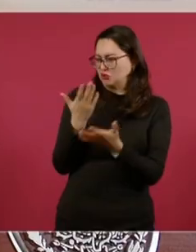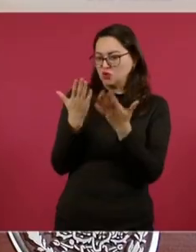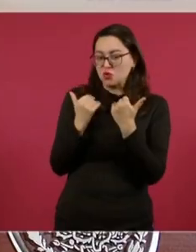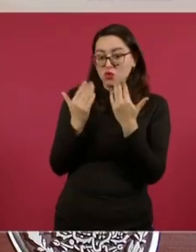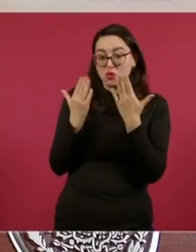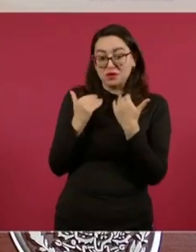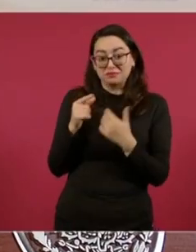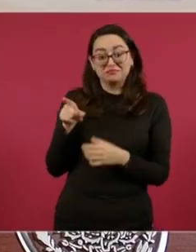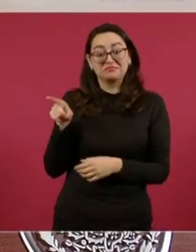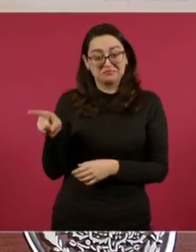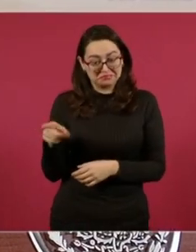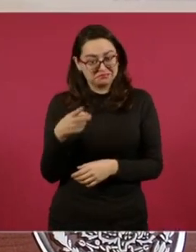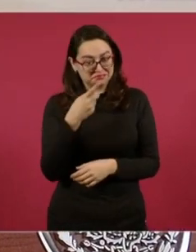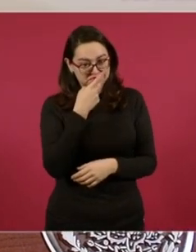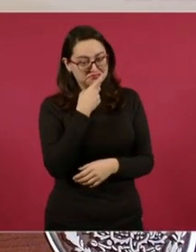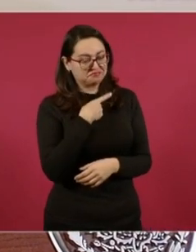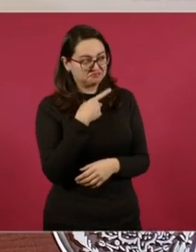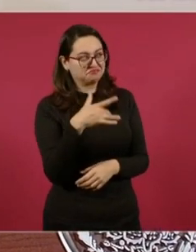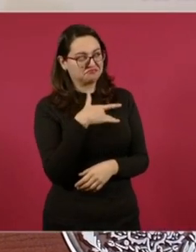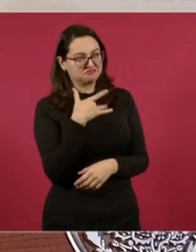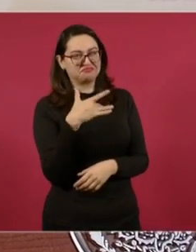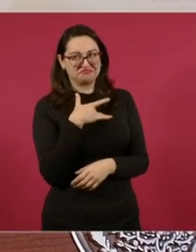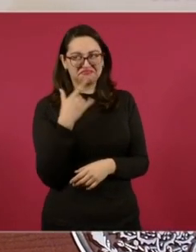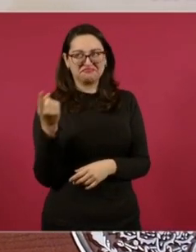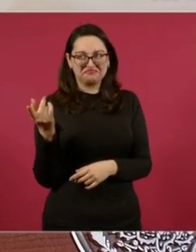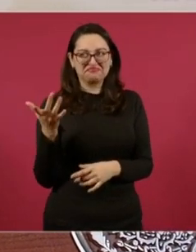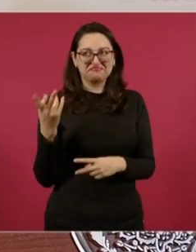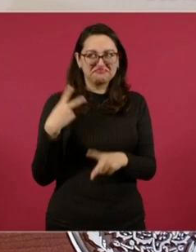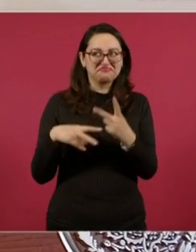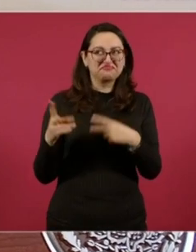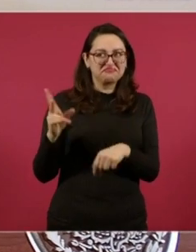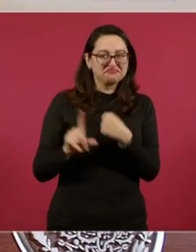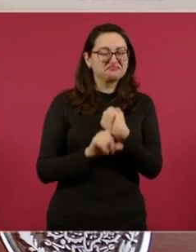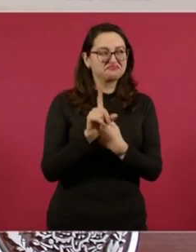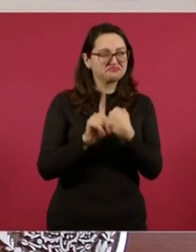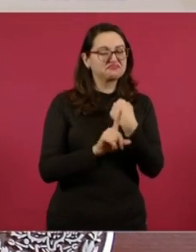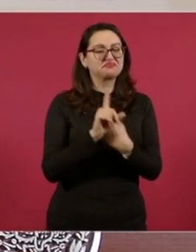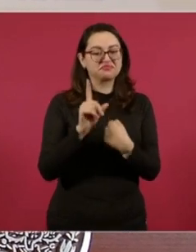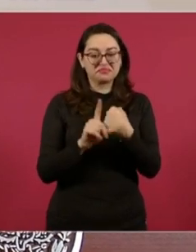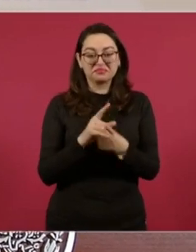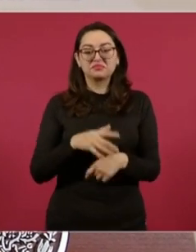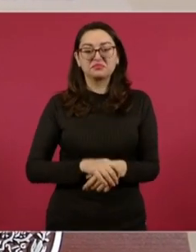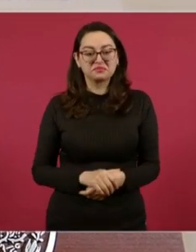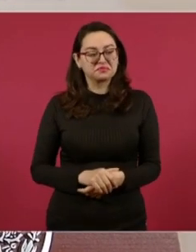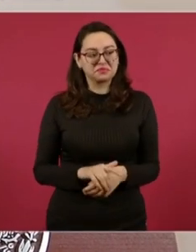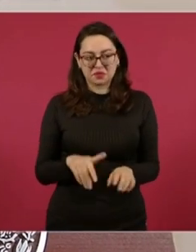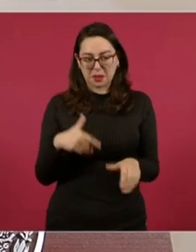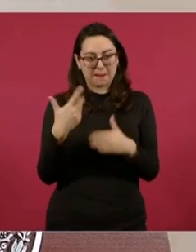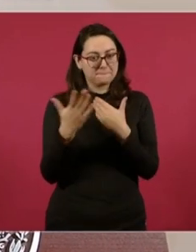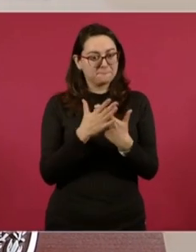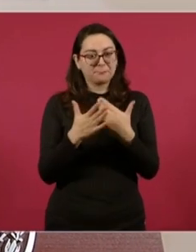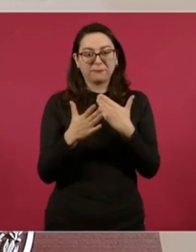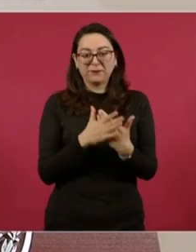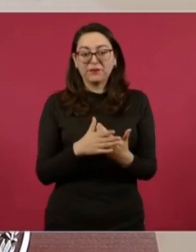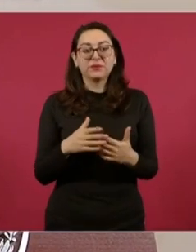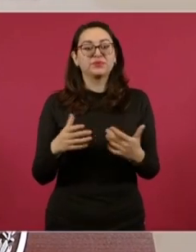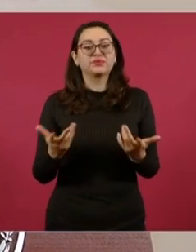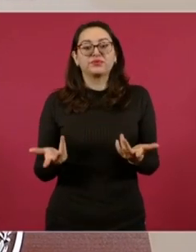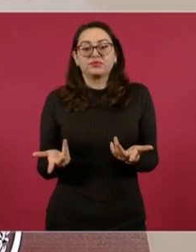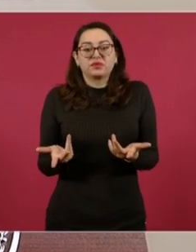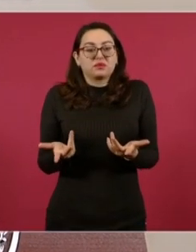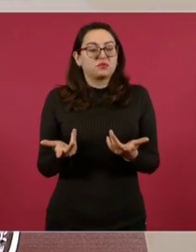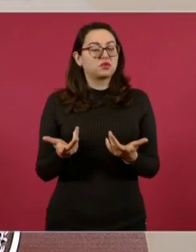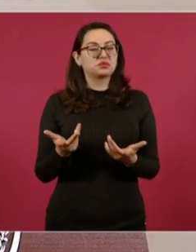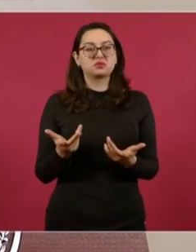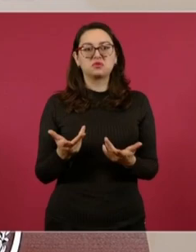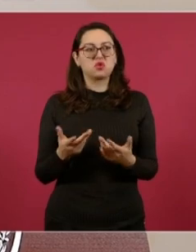me habló de que se iban a cerrar las actividades productivas, las escuelas, que no iba a haber